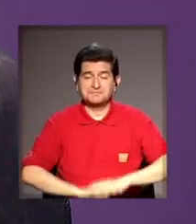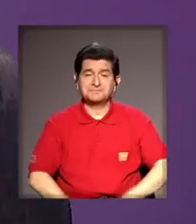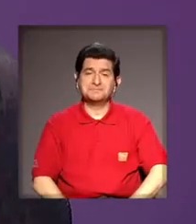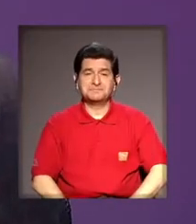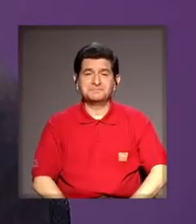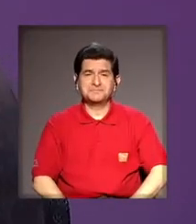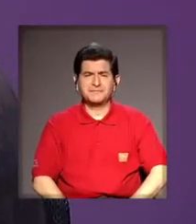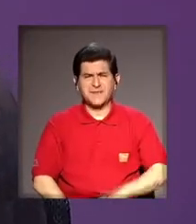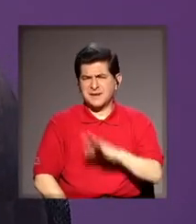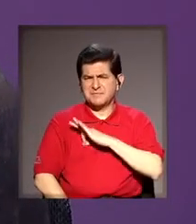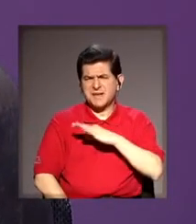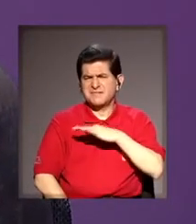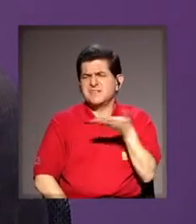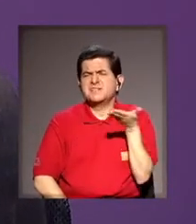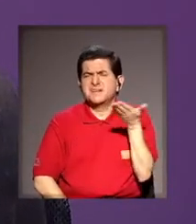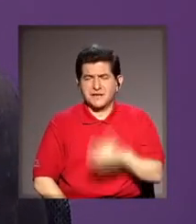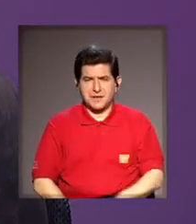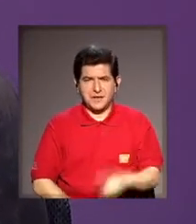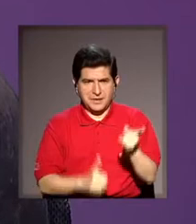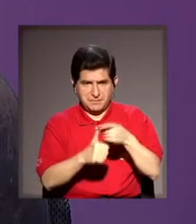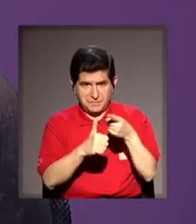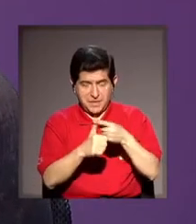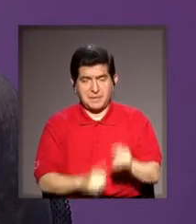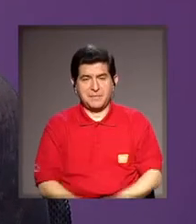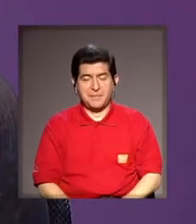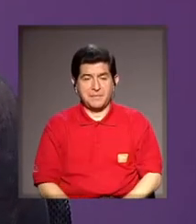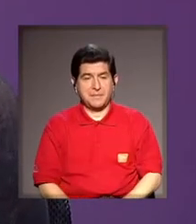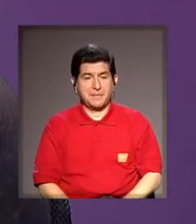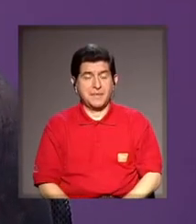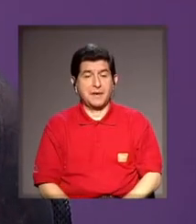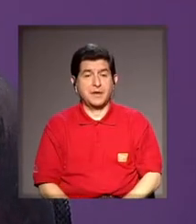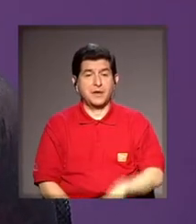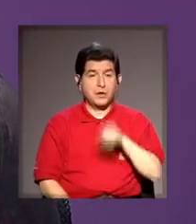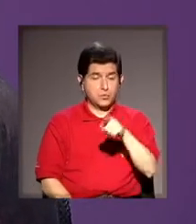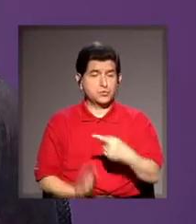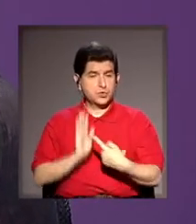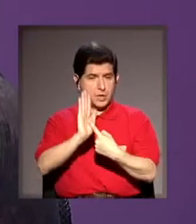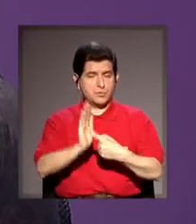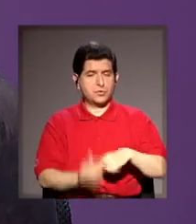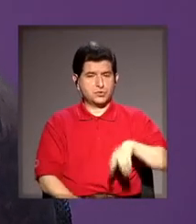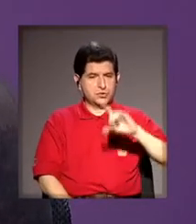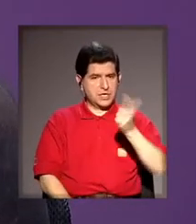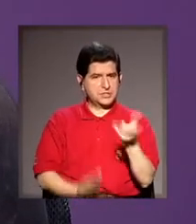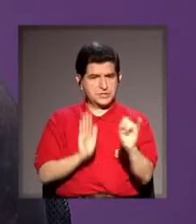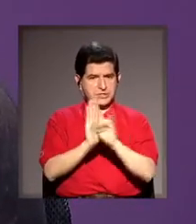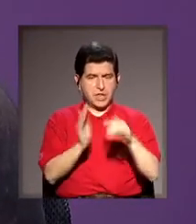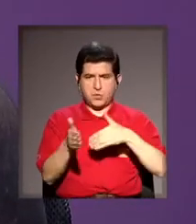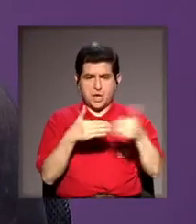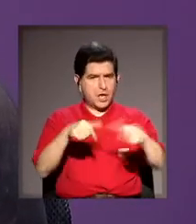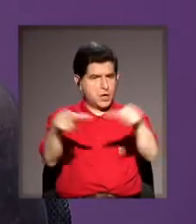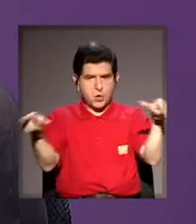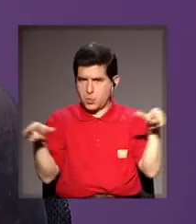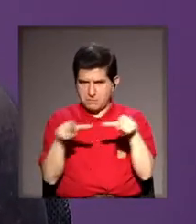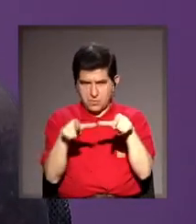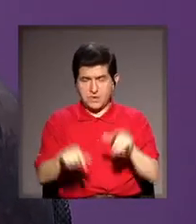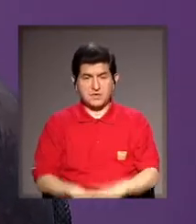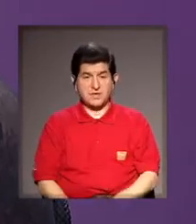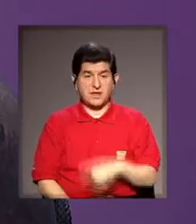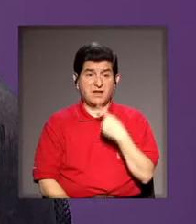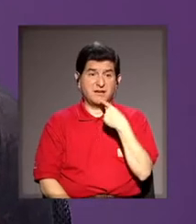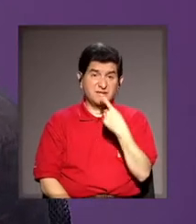en qué nos beneficia bueno primero el hecho de presentar vos tu cédula en cualquier lugar verdad y que en lugar de